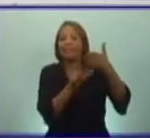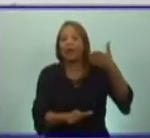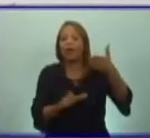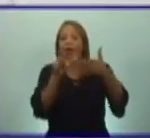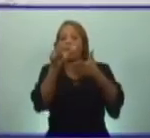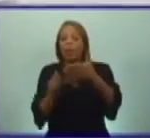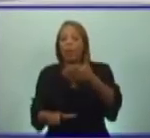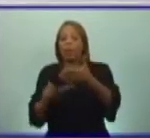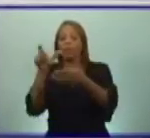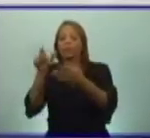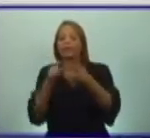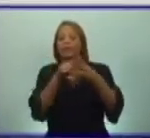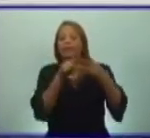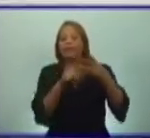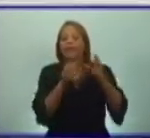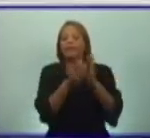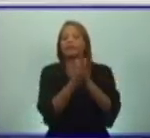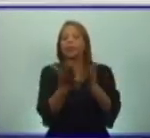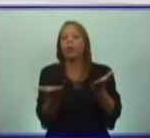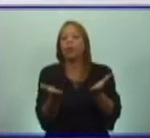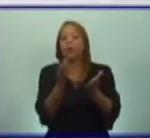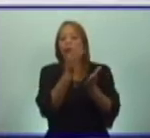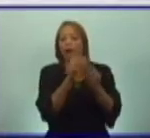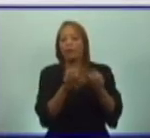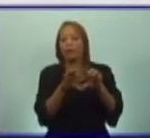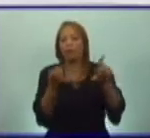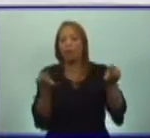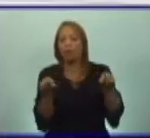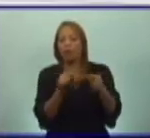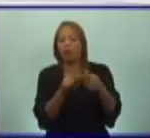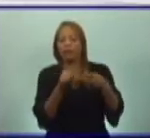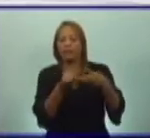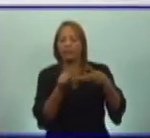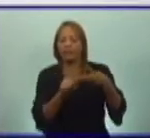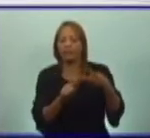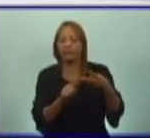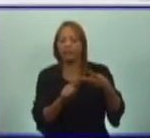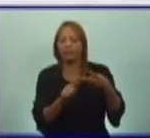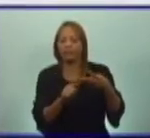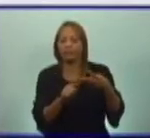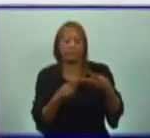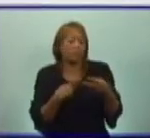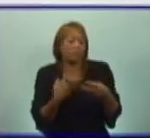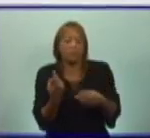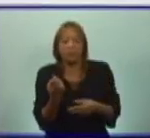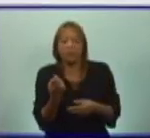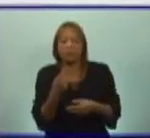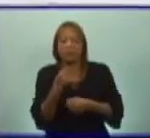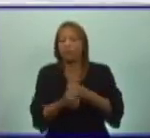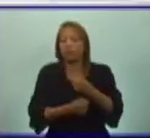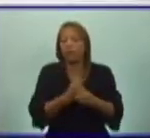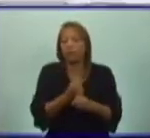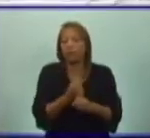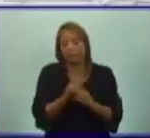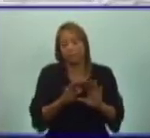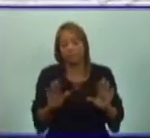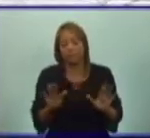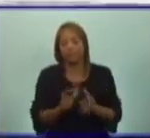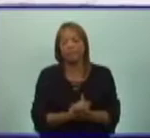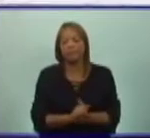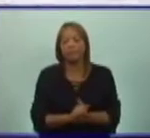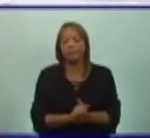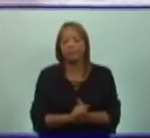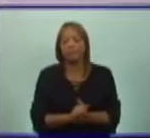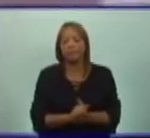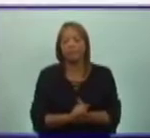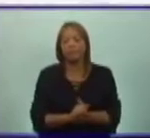1, 2 y 3 cuartillas como mínimo. Máximo, las que él necesite utilizar. Ahora,